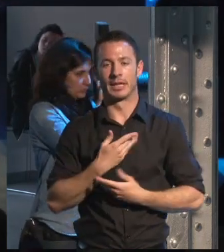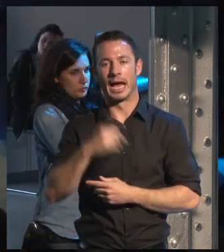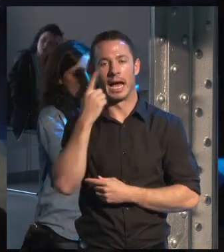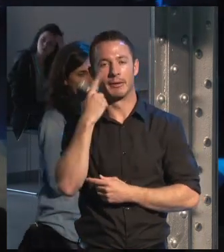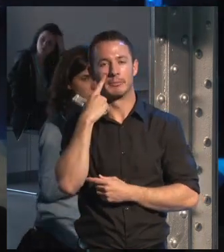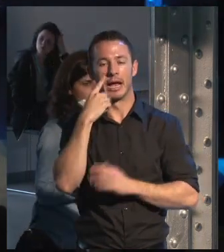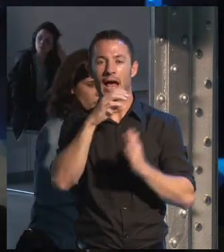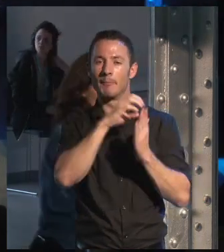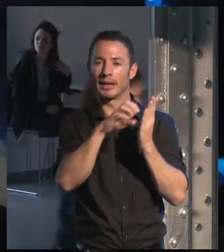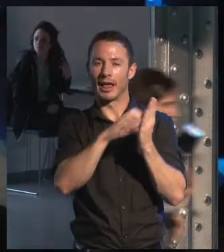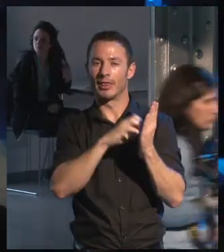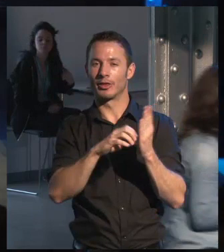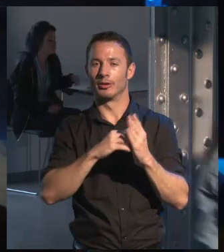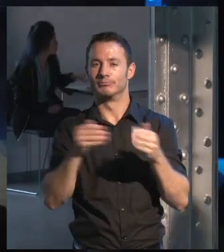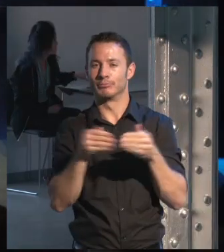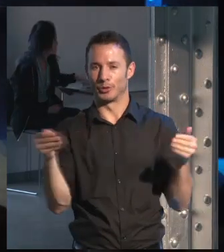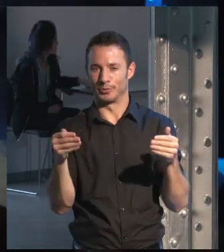vamos a arrancar la aplicación.